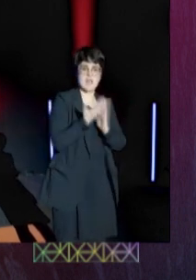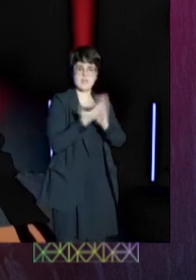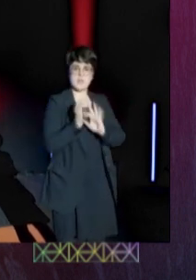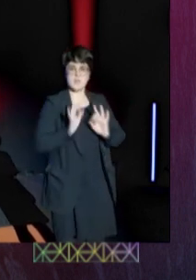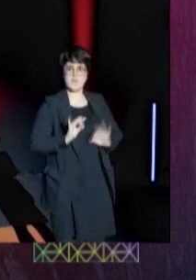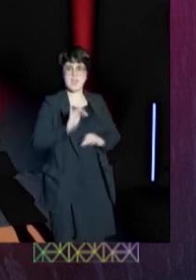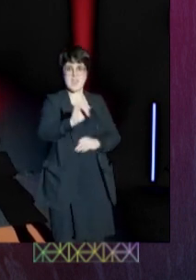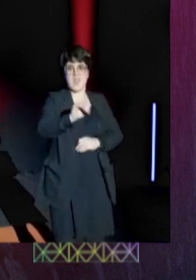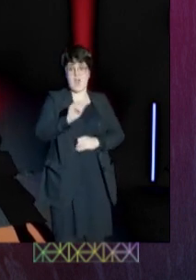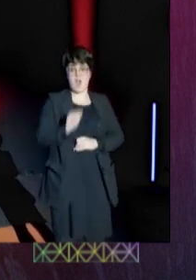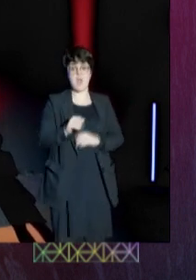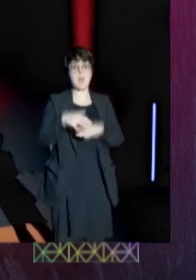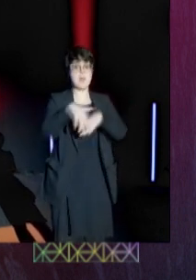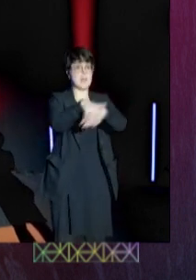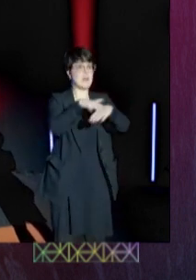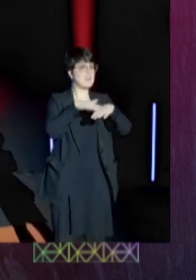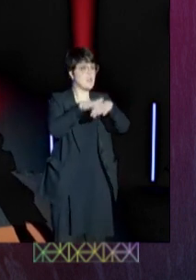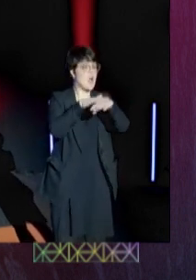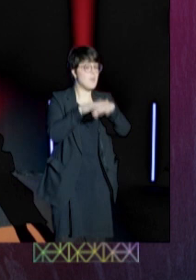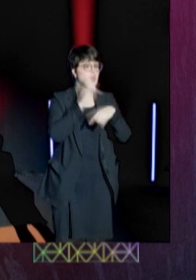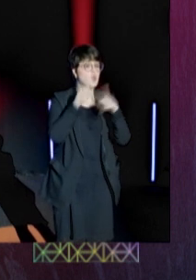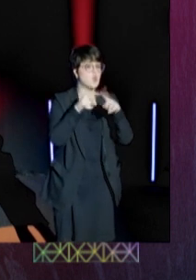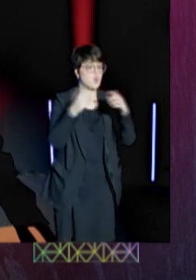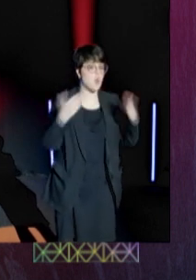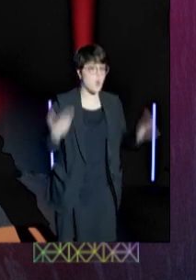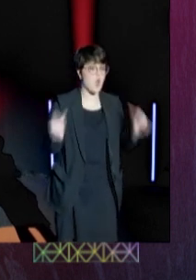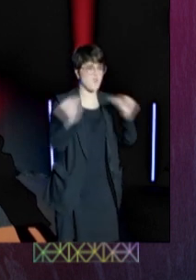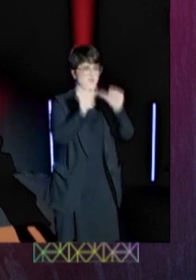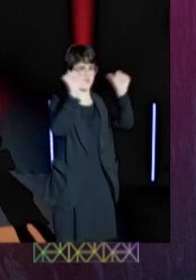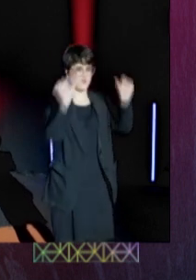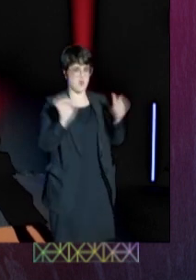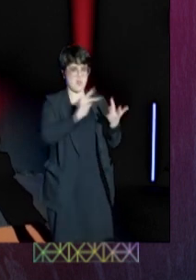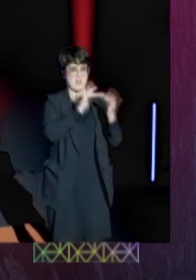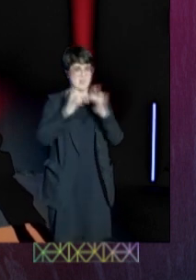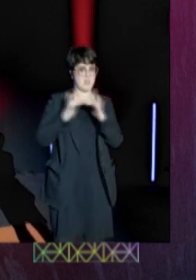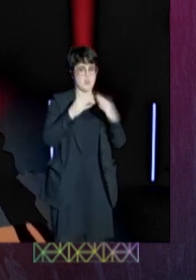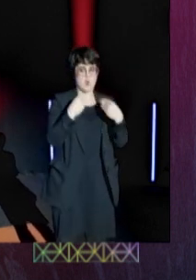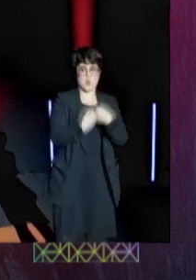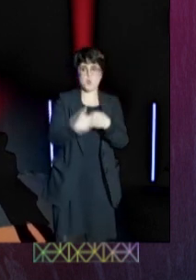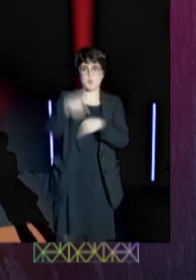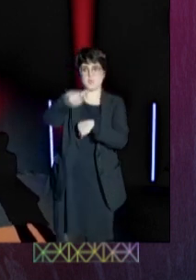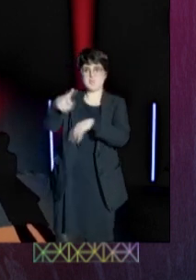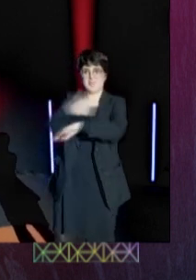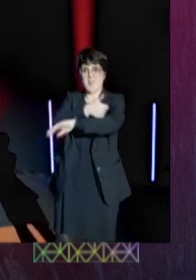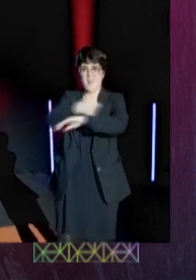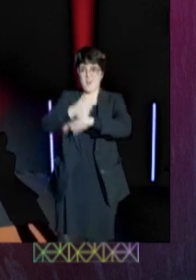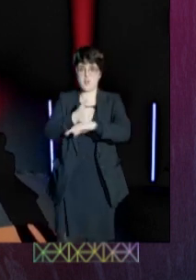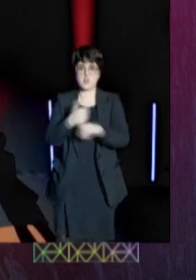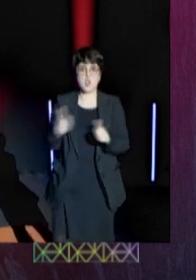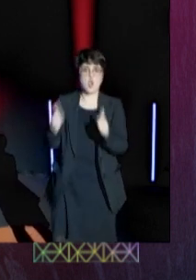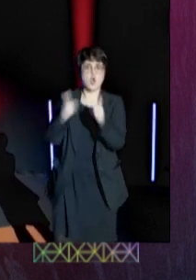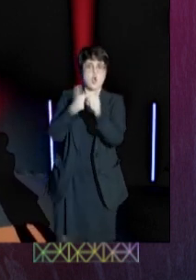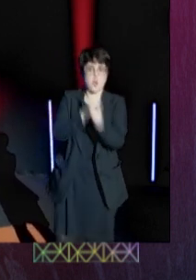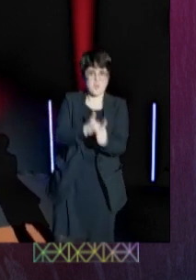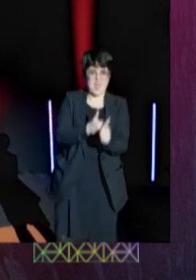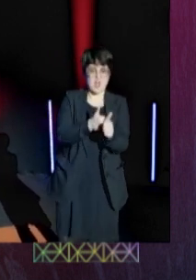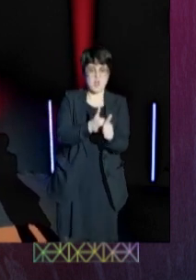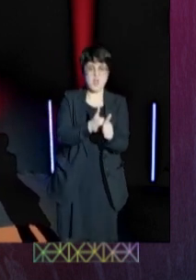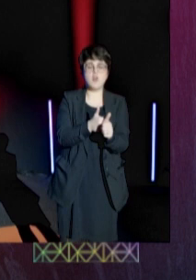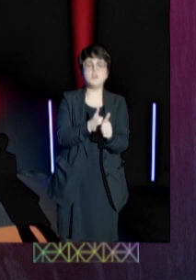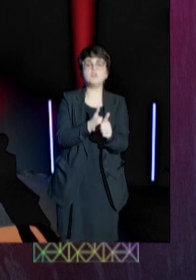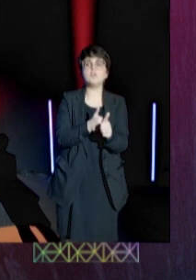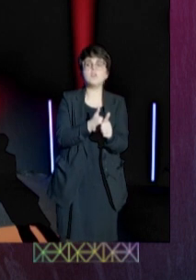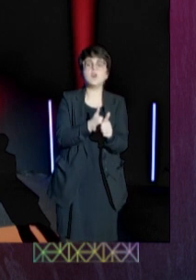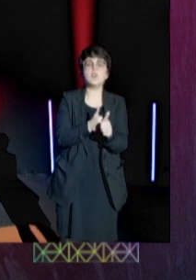artificial fundamentalmente para mejorar la forma en que acionamos con los ciudadanos el copilot los copilotos